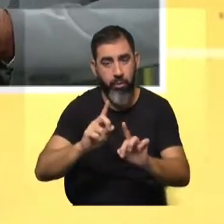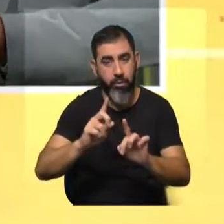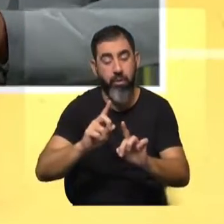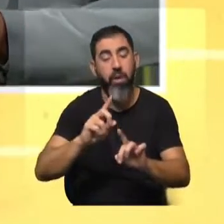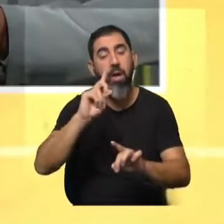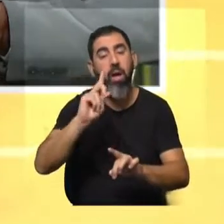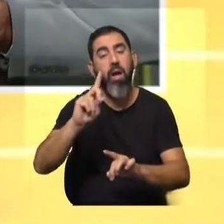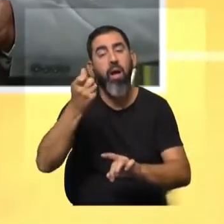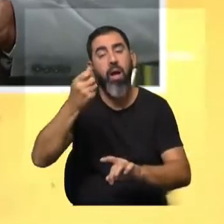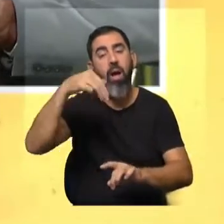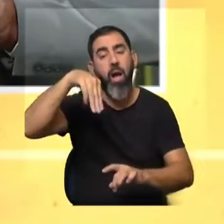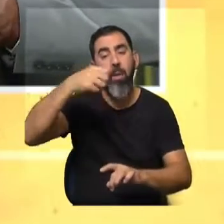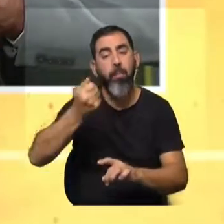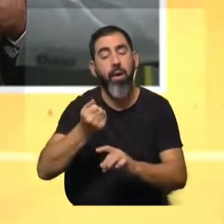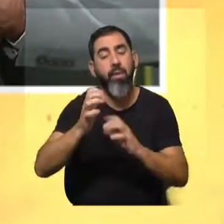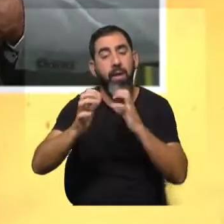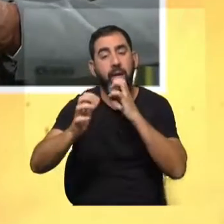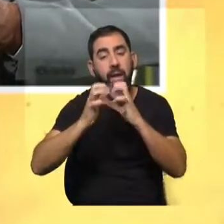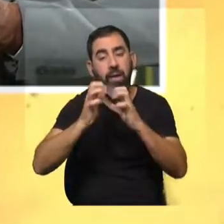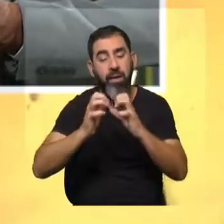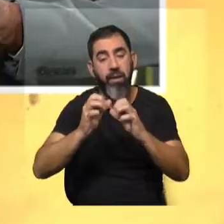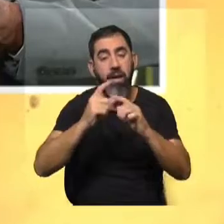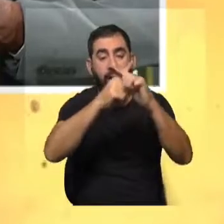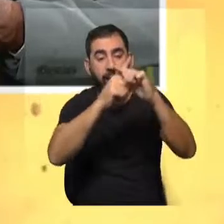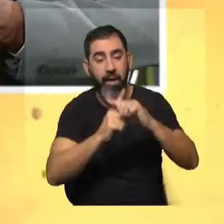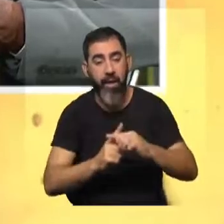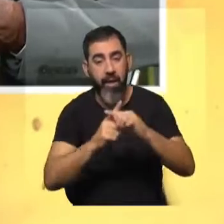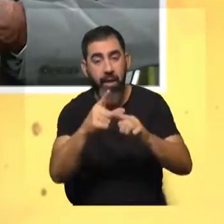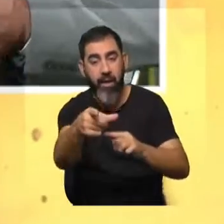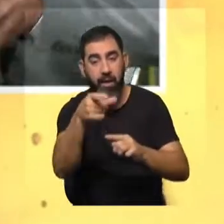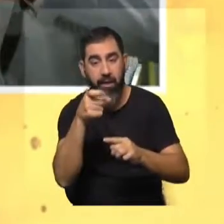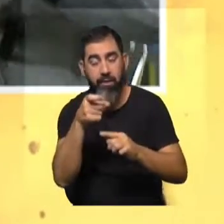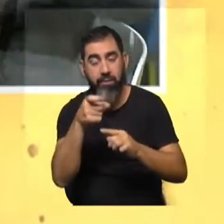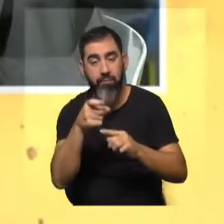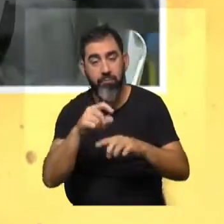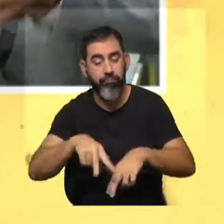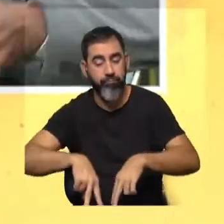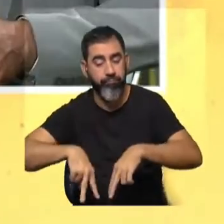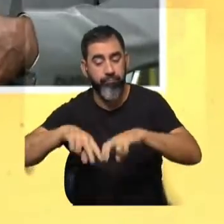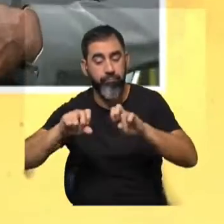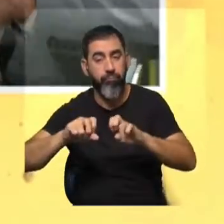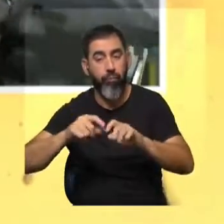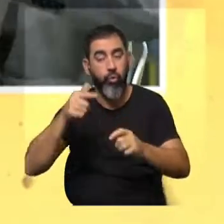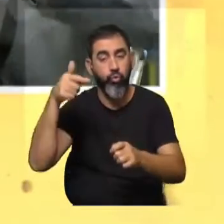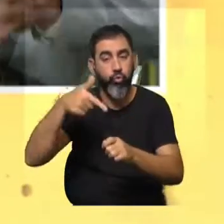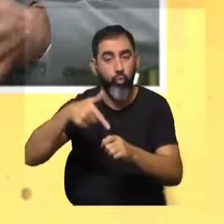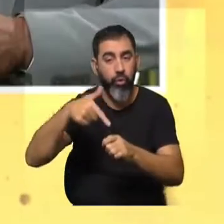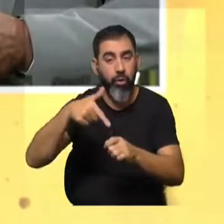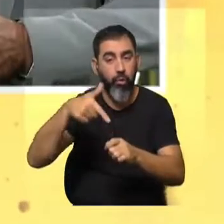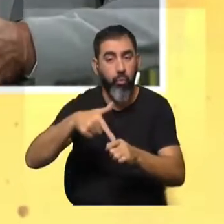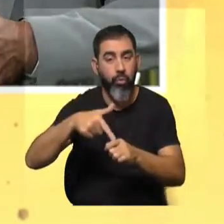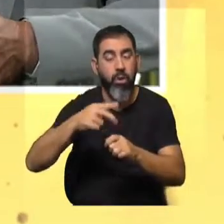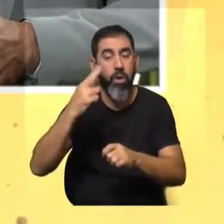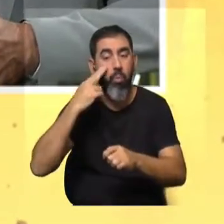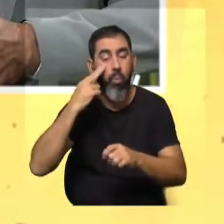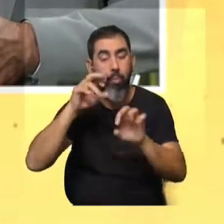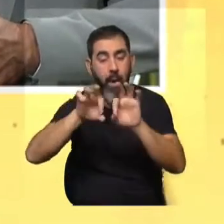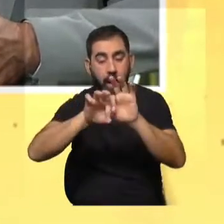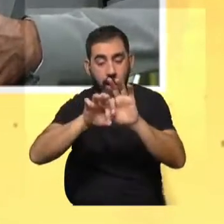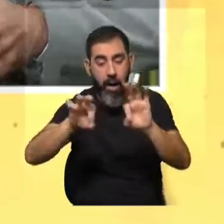gamma de alta energía o rayos X se utilizan para estudiar soldaduras, estudiar defectos en